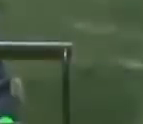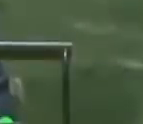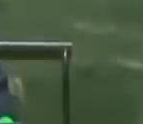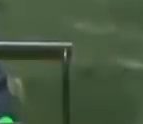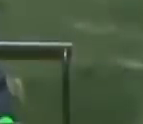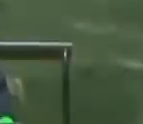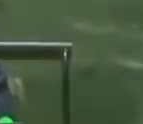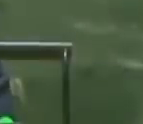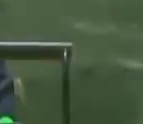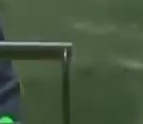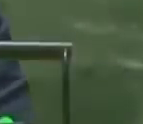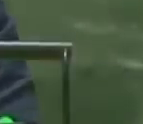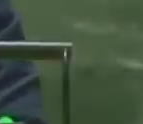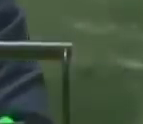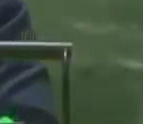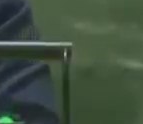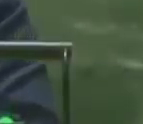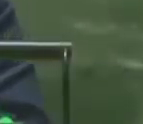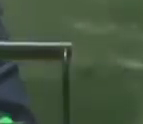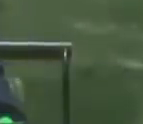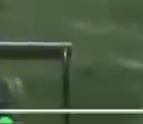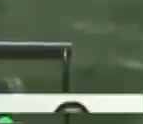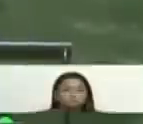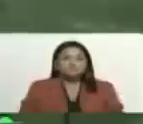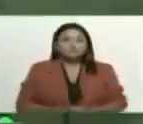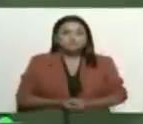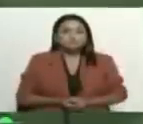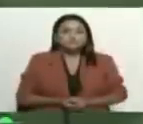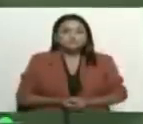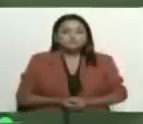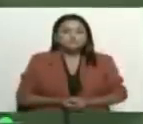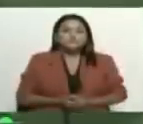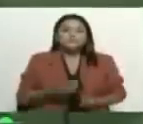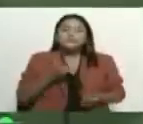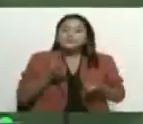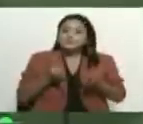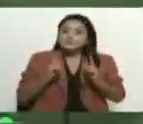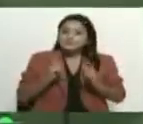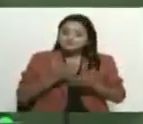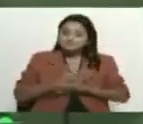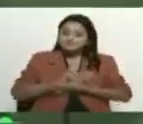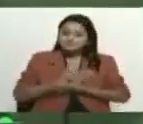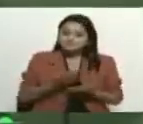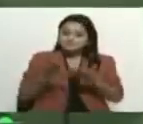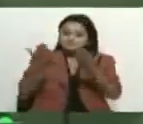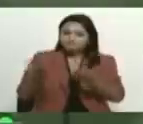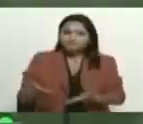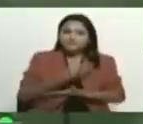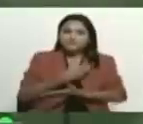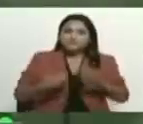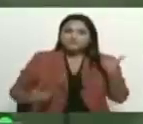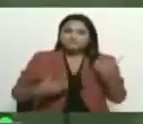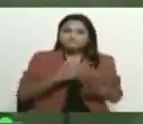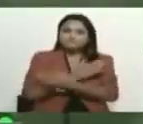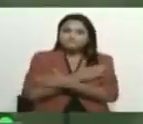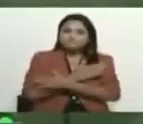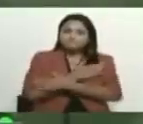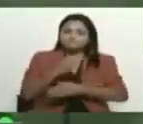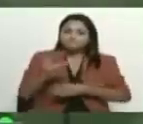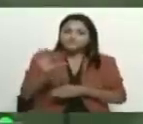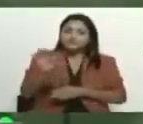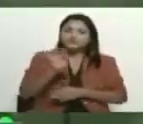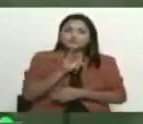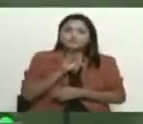Maduro Moros y de todo el pueblo venezolano. Permítanos felicitarle a usted, señor presidente, por su elección.